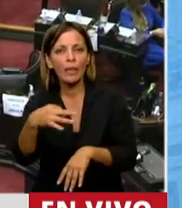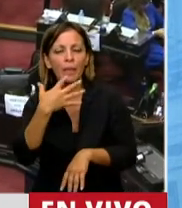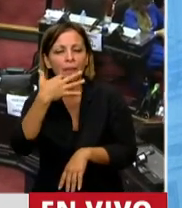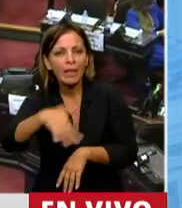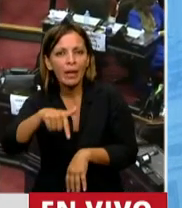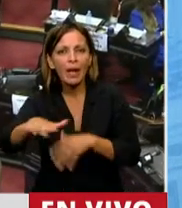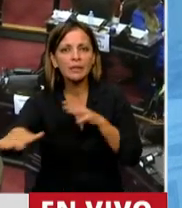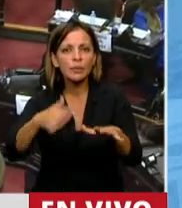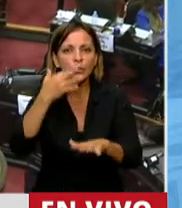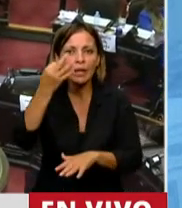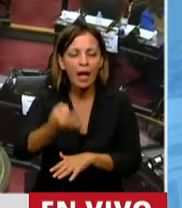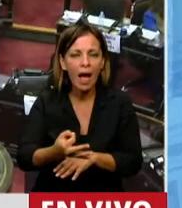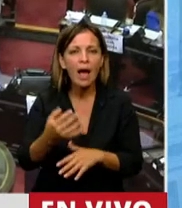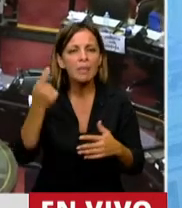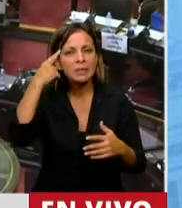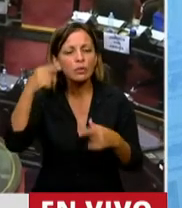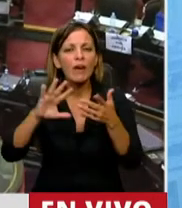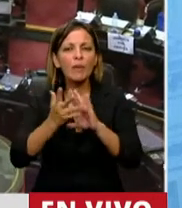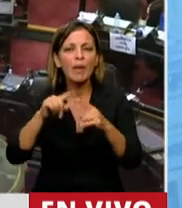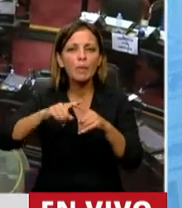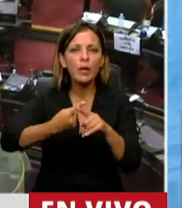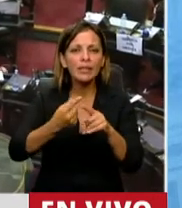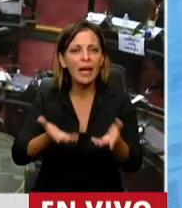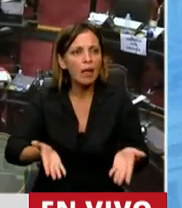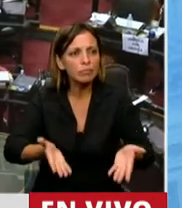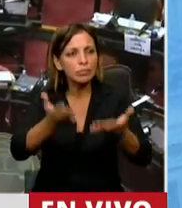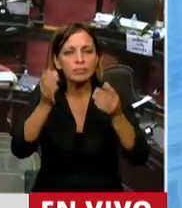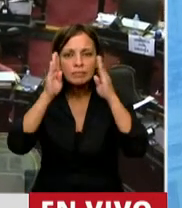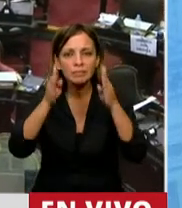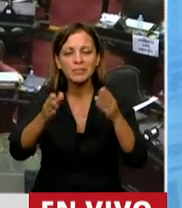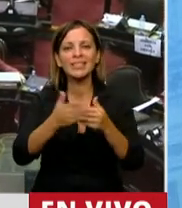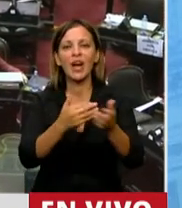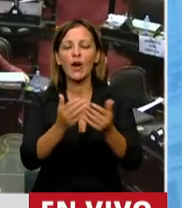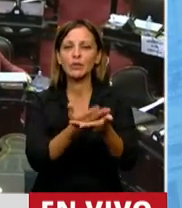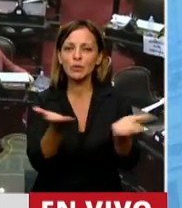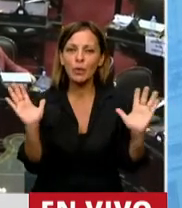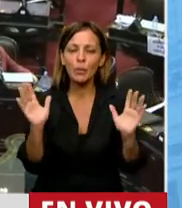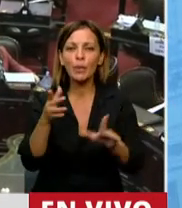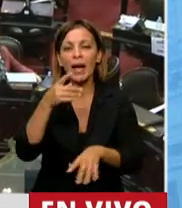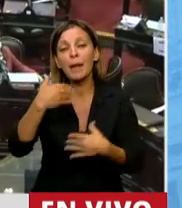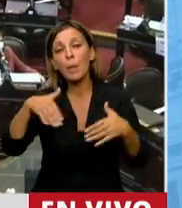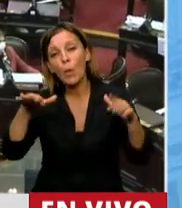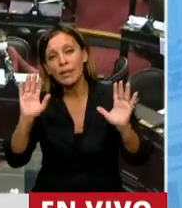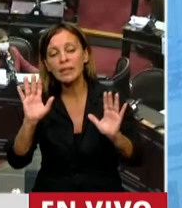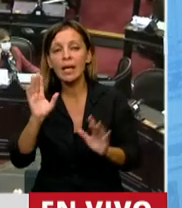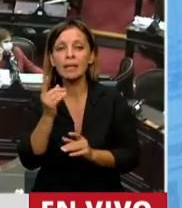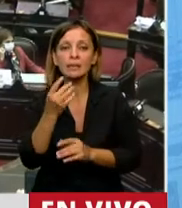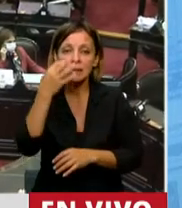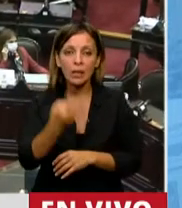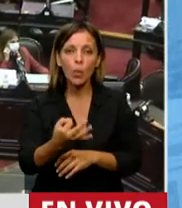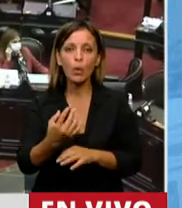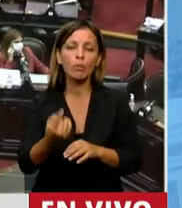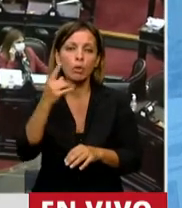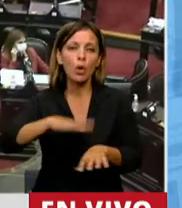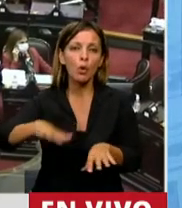real y dándonos una política de crecimiento en la construcción, tal vez y seguramente uno de los lugares